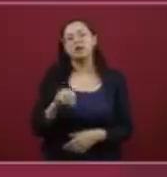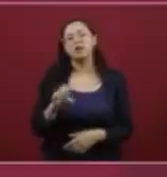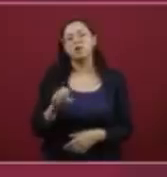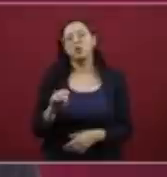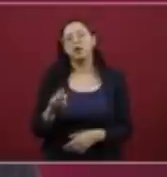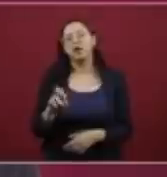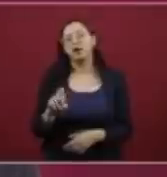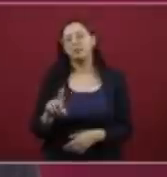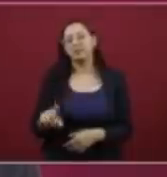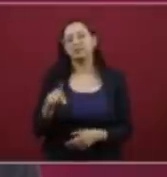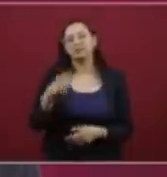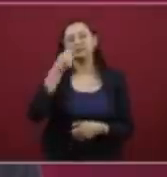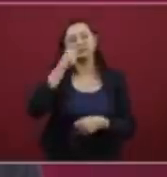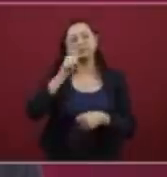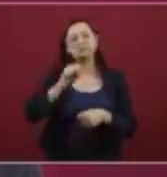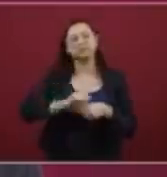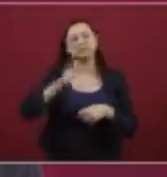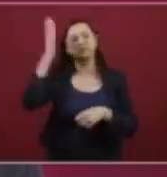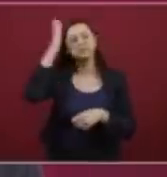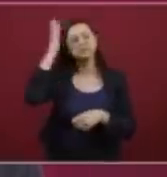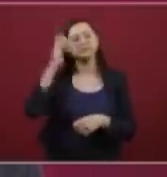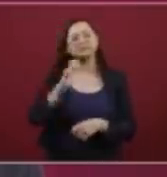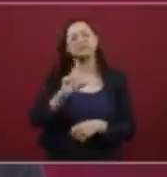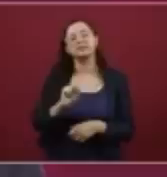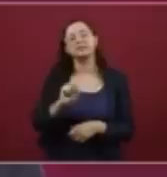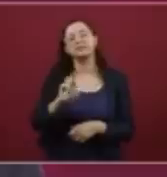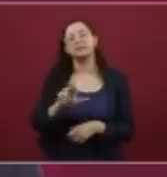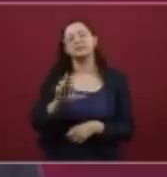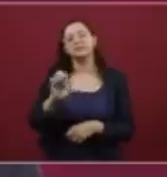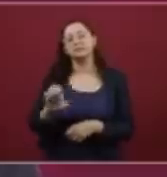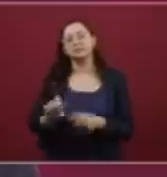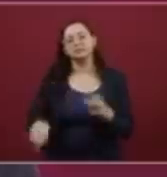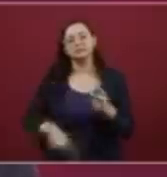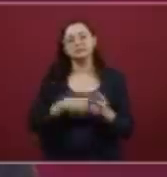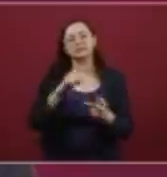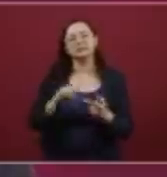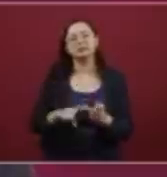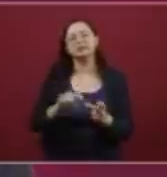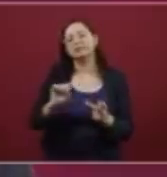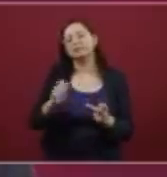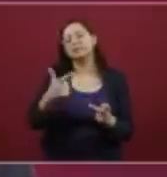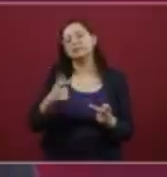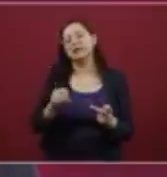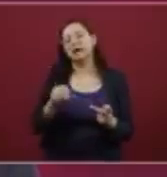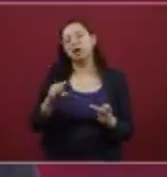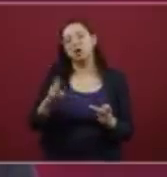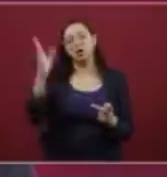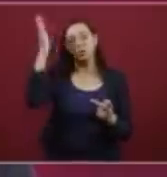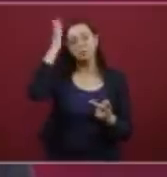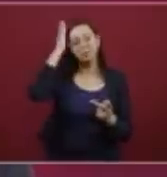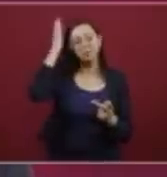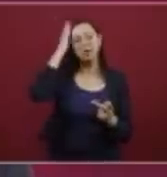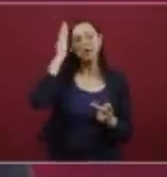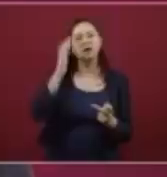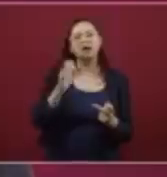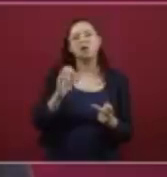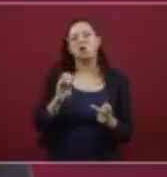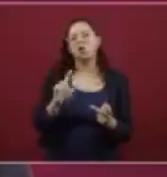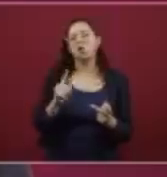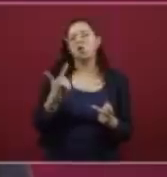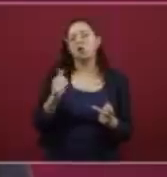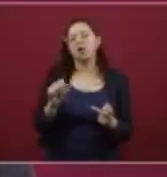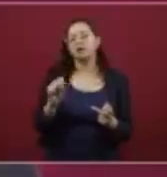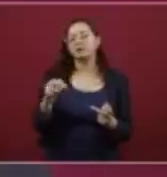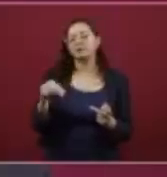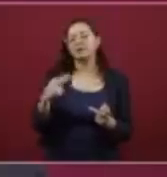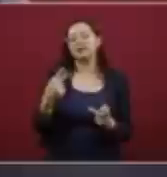secretario de Relaciones Exteriores, la secretaria de Gobernación, la licenciada Olga Sánchez,